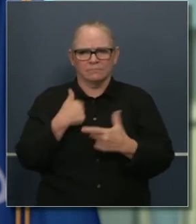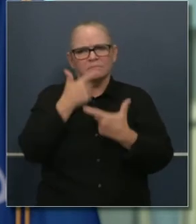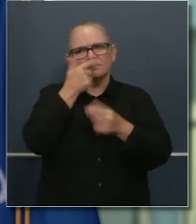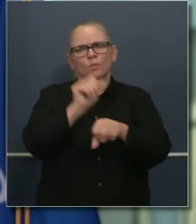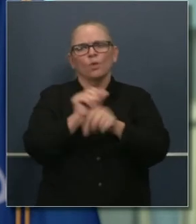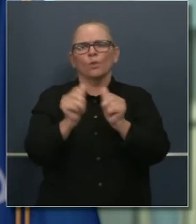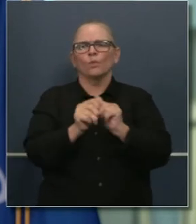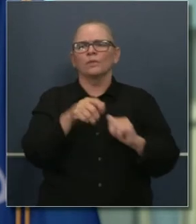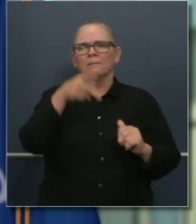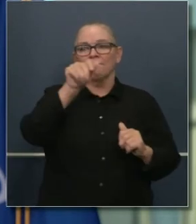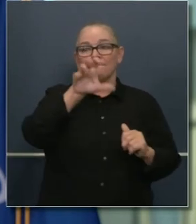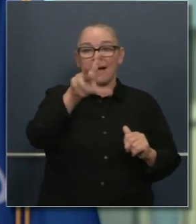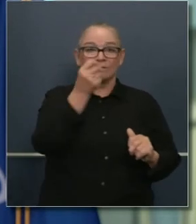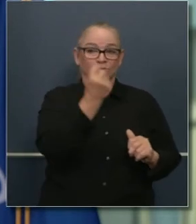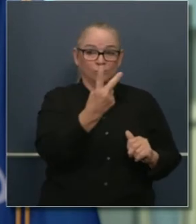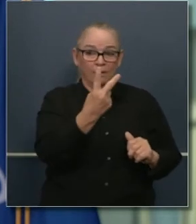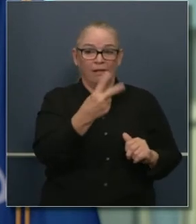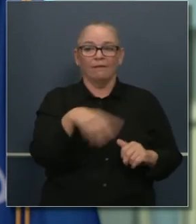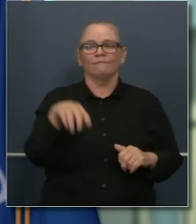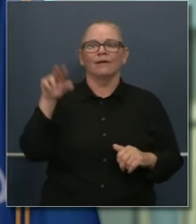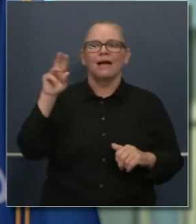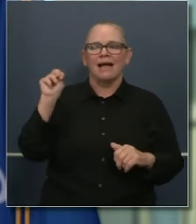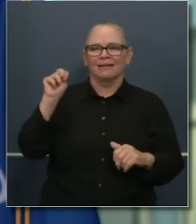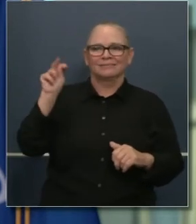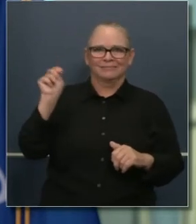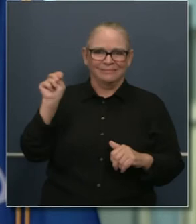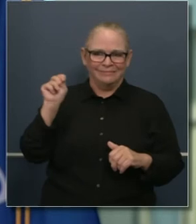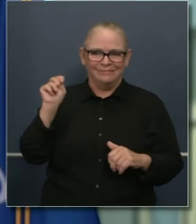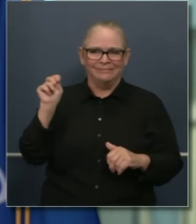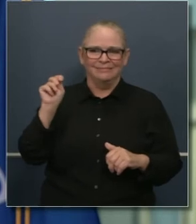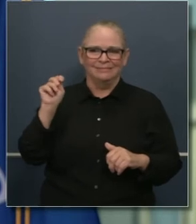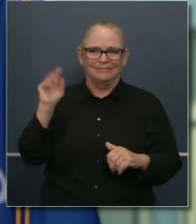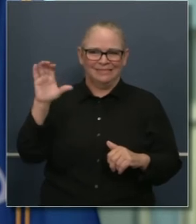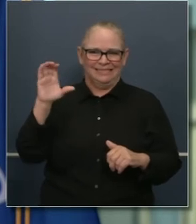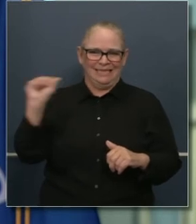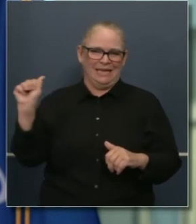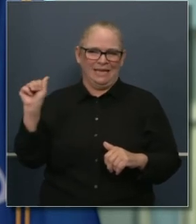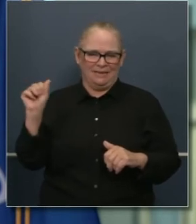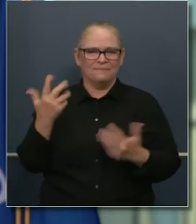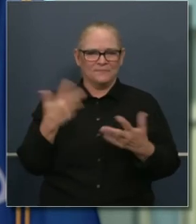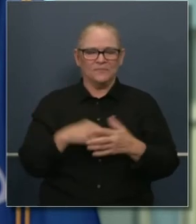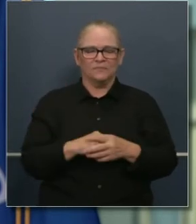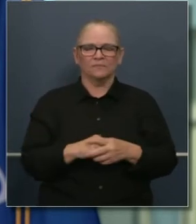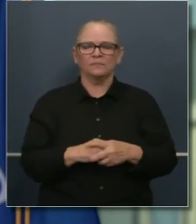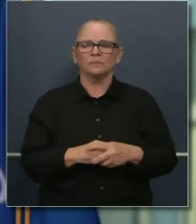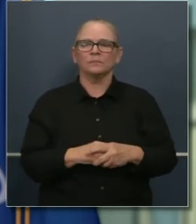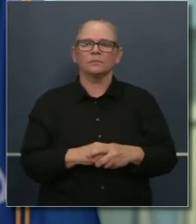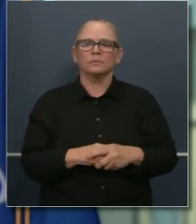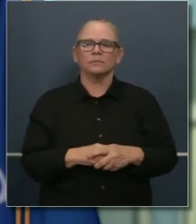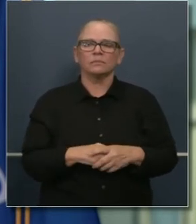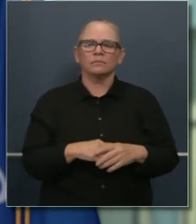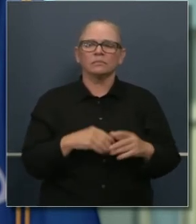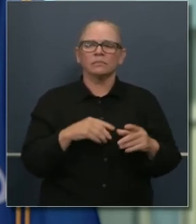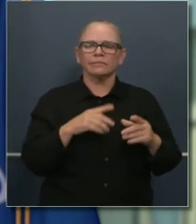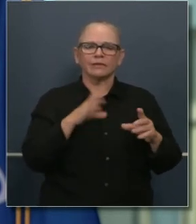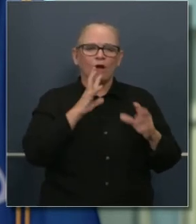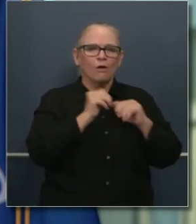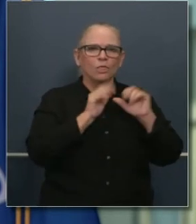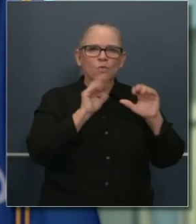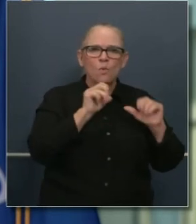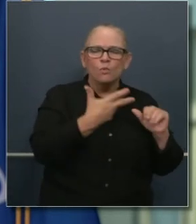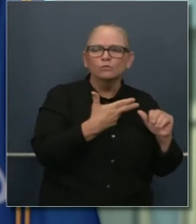12 y con la n s doble a para que nuestros jóvenes estén seguros para que los entrenadores también los